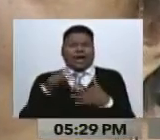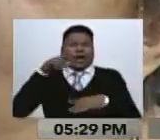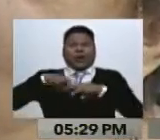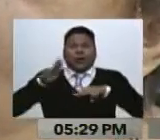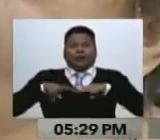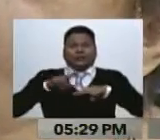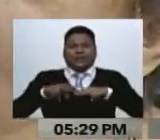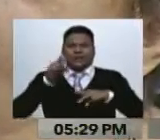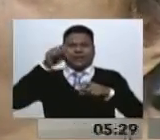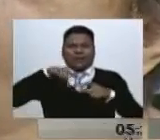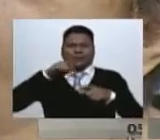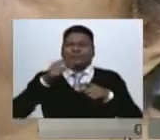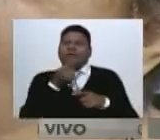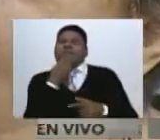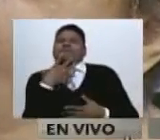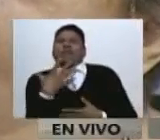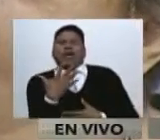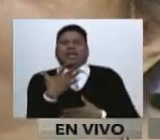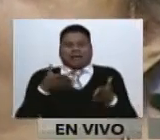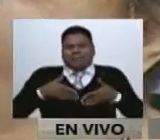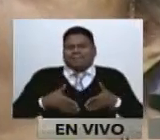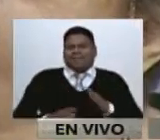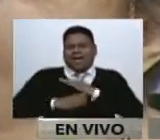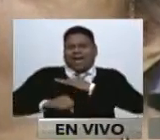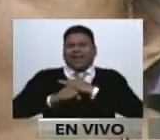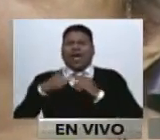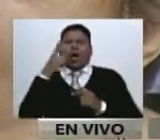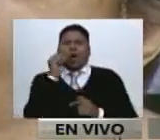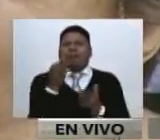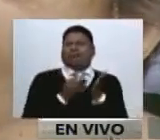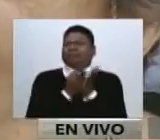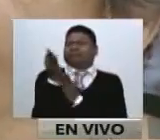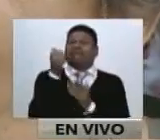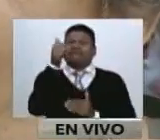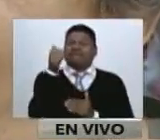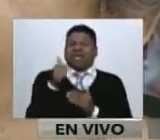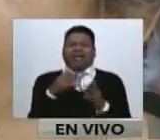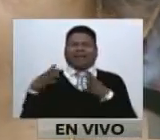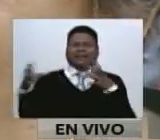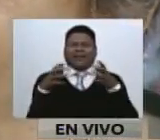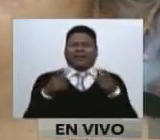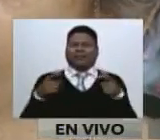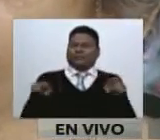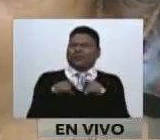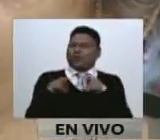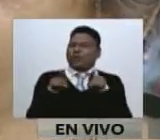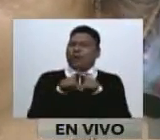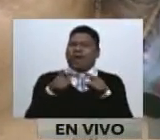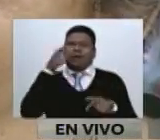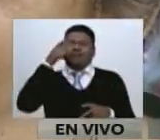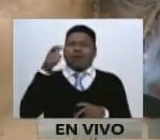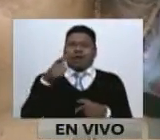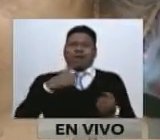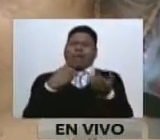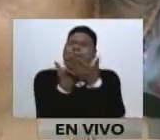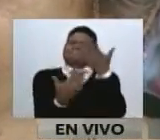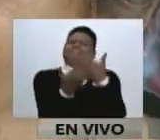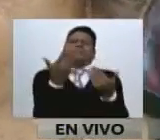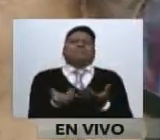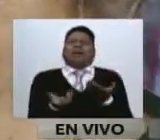nuestros vientres para parir hombres leales y mujeres guerreras que luchen por sus iguales. Que mis manos te den la fuerza que